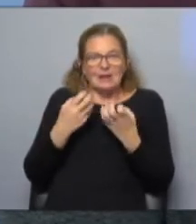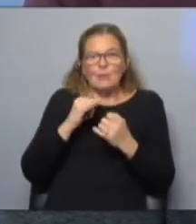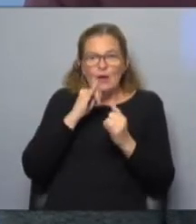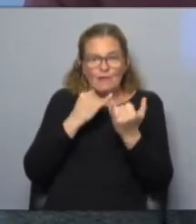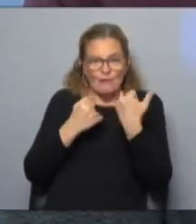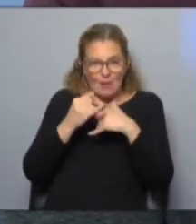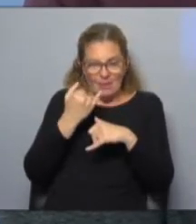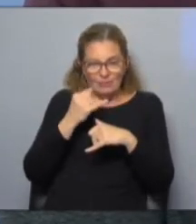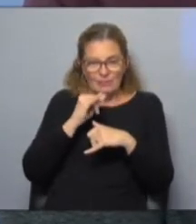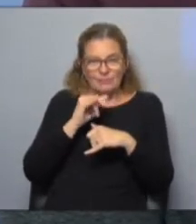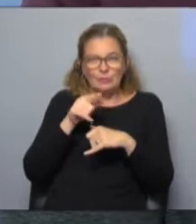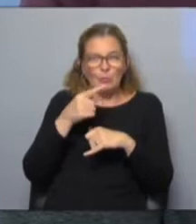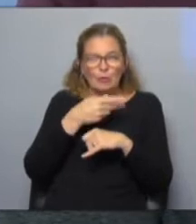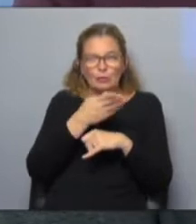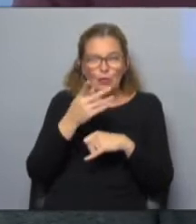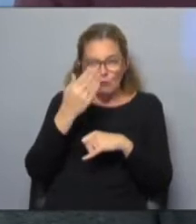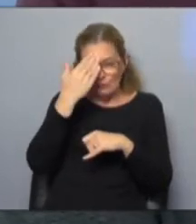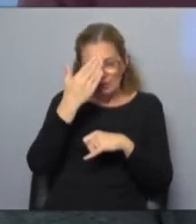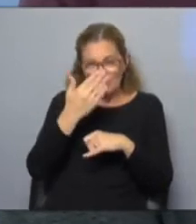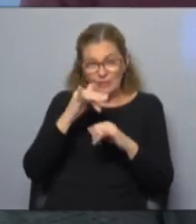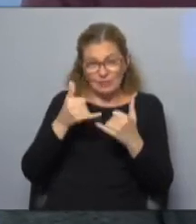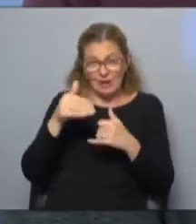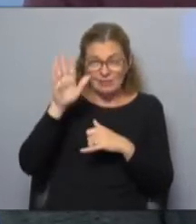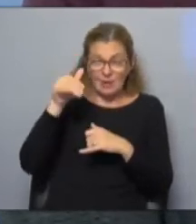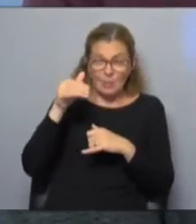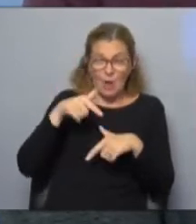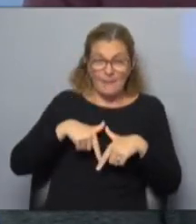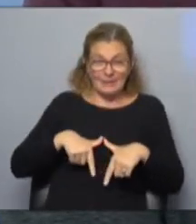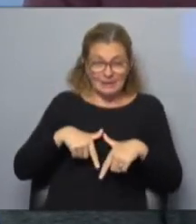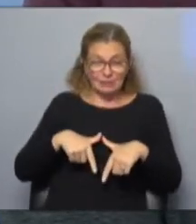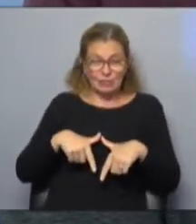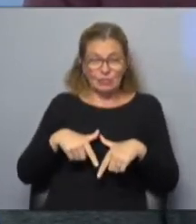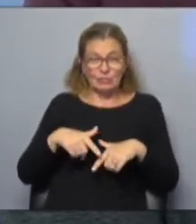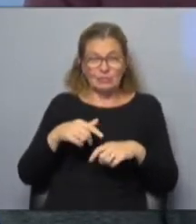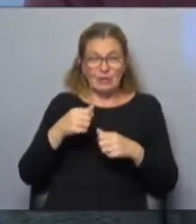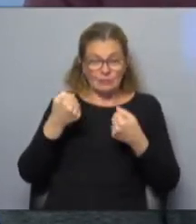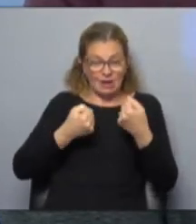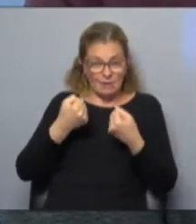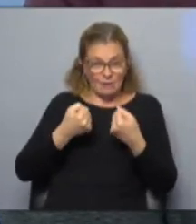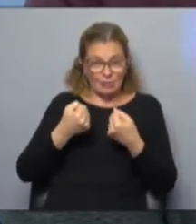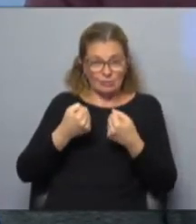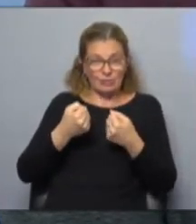como es de público conocimiento el Frente Amplio ya citó a los ministros de transporte